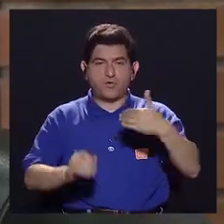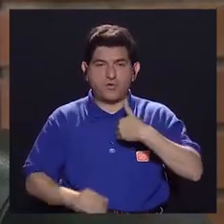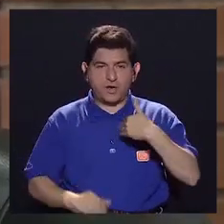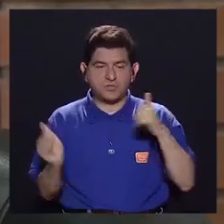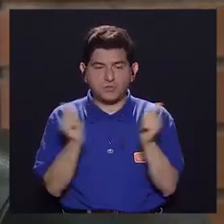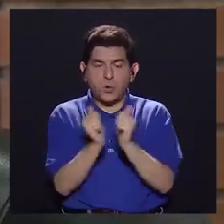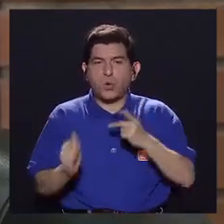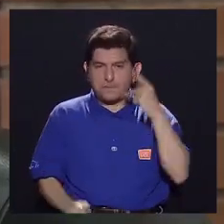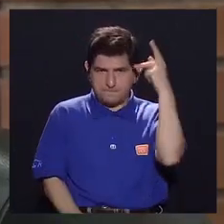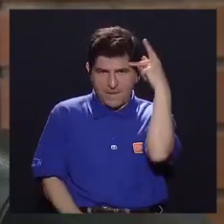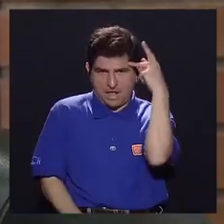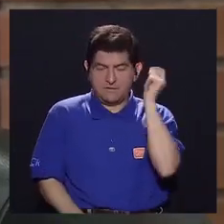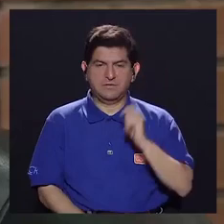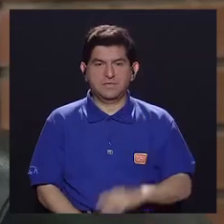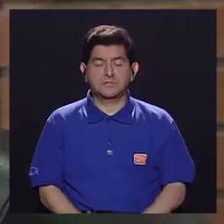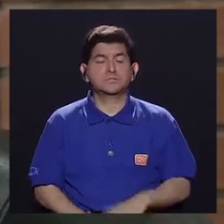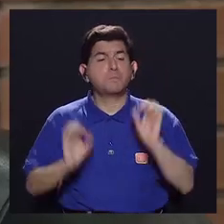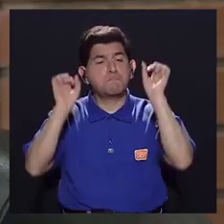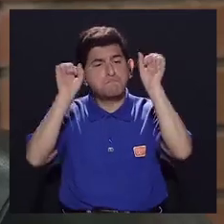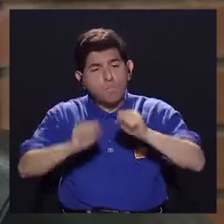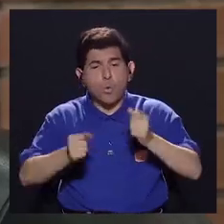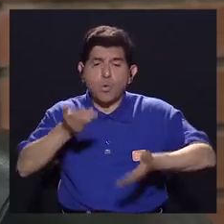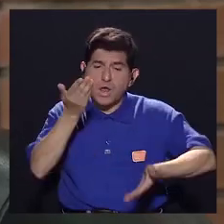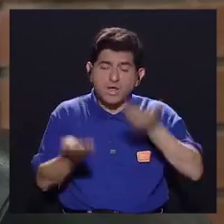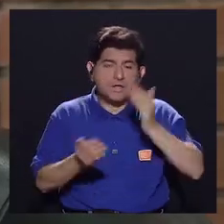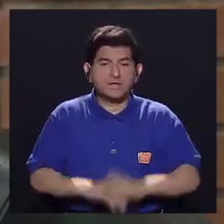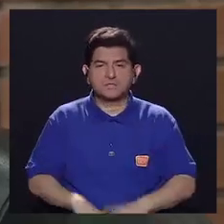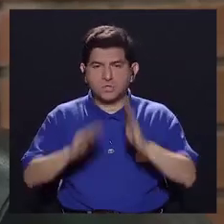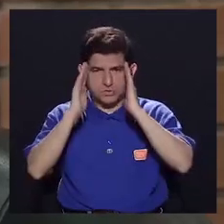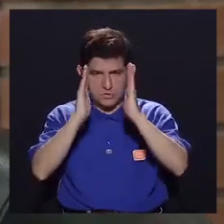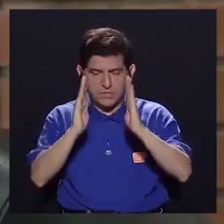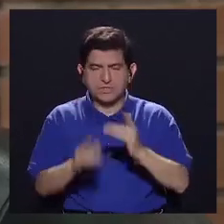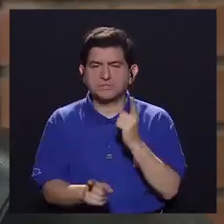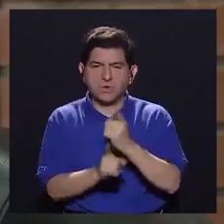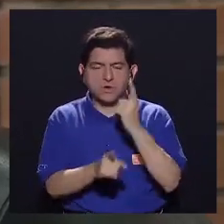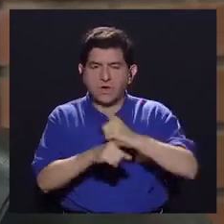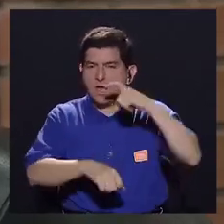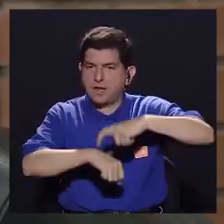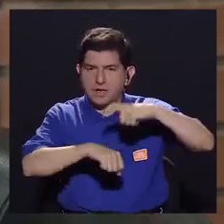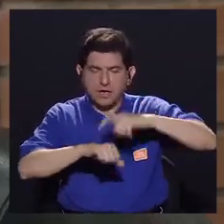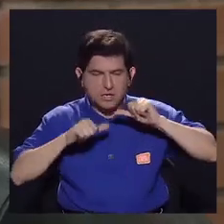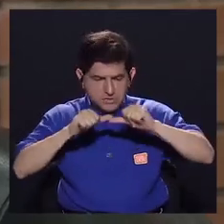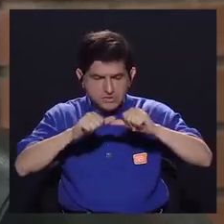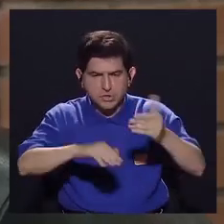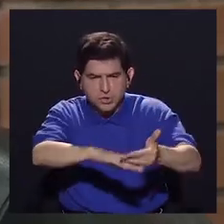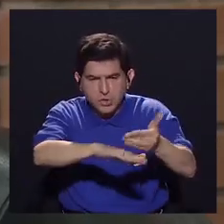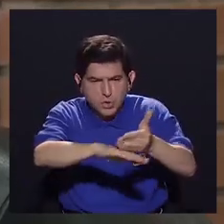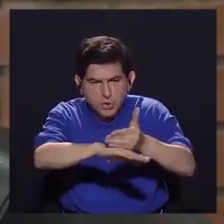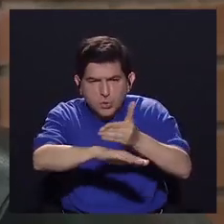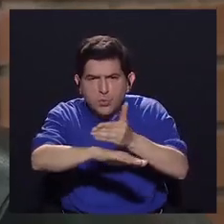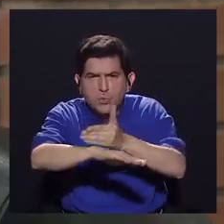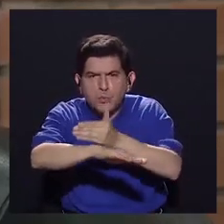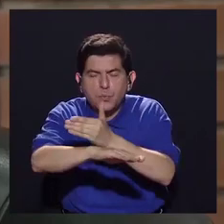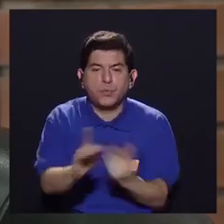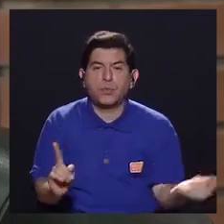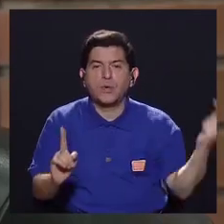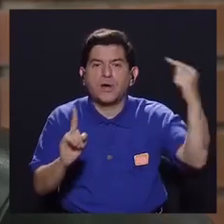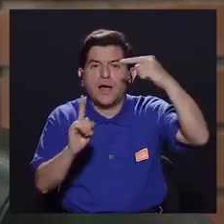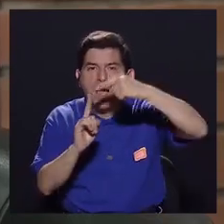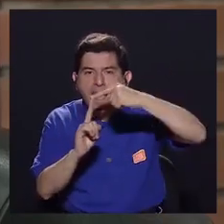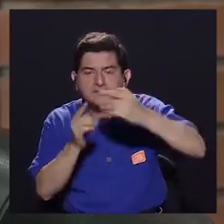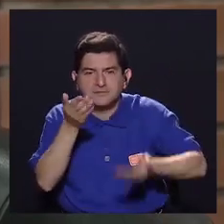que tienen con sus padres, podría ser que si no se trata a tiempo, pues esto siga creciendo y siga creciendo